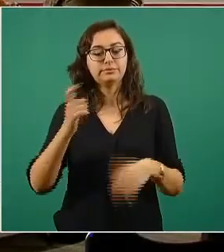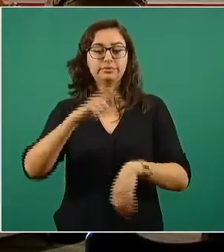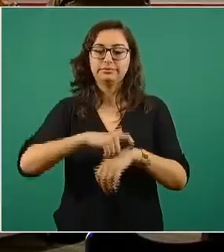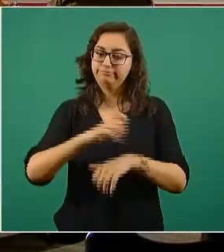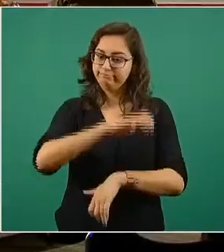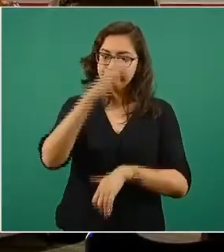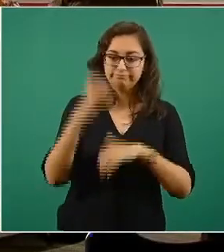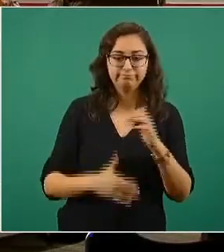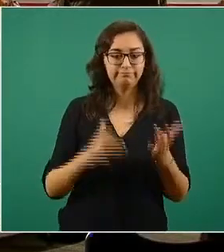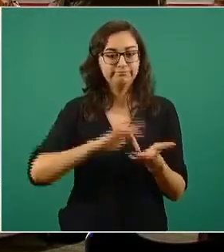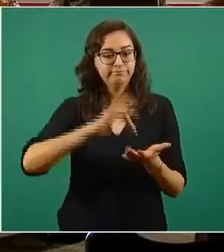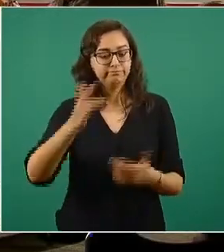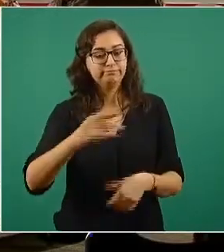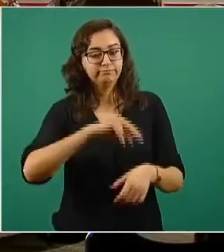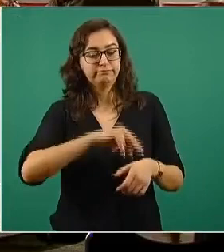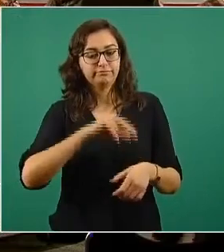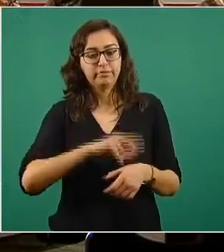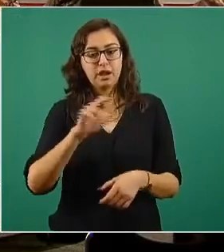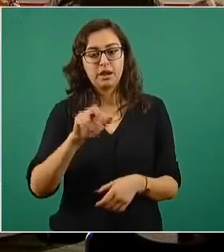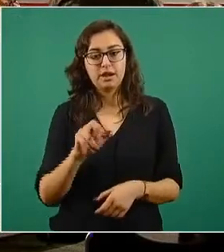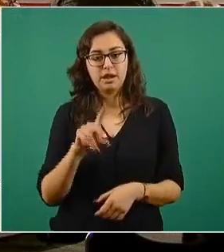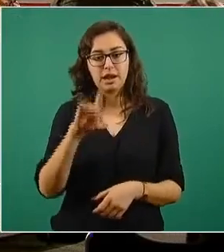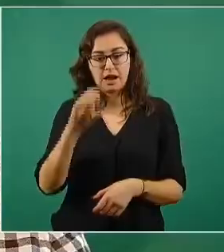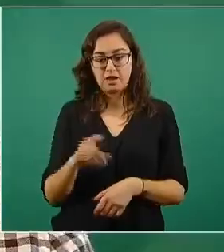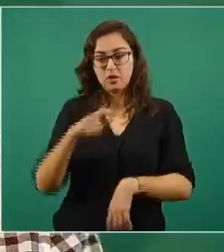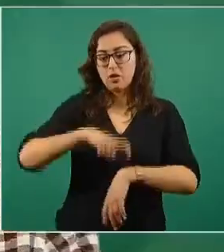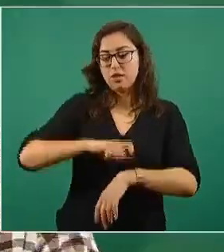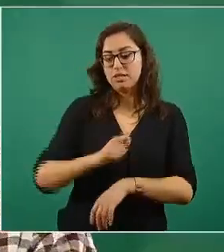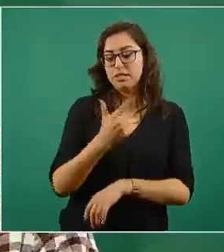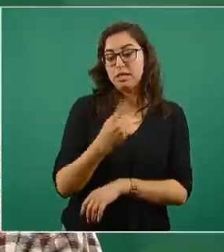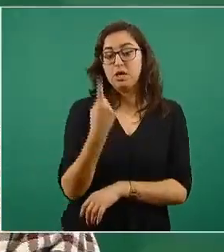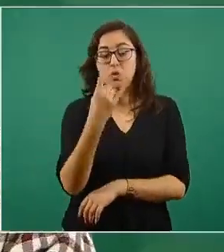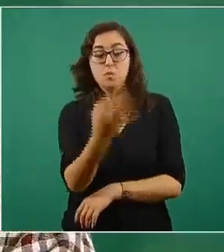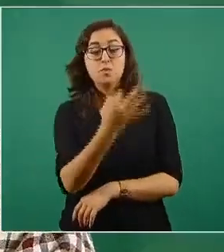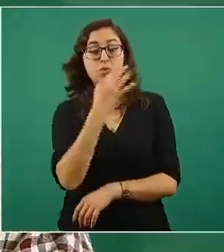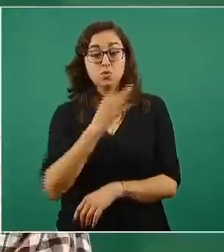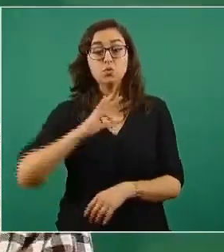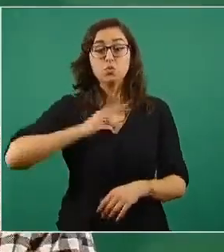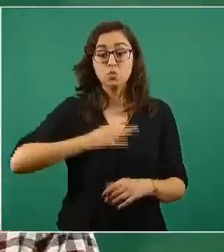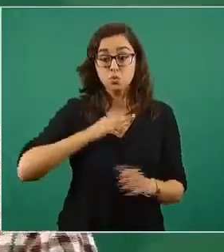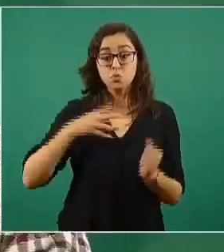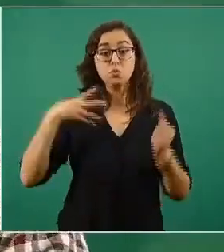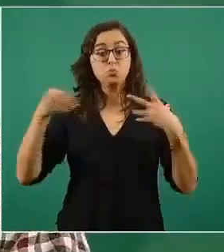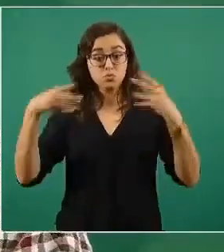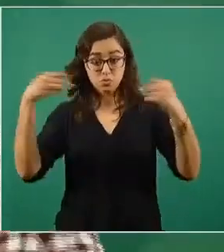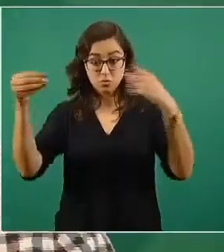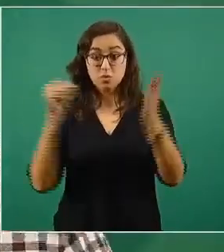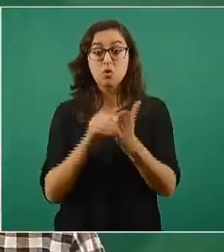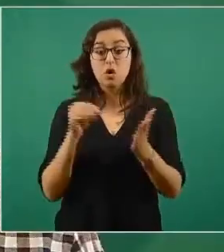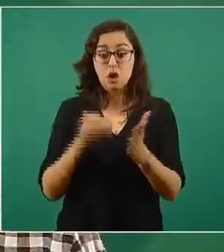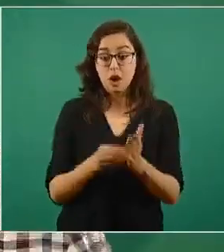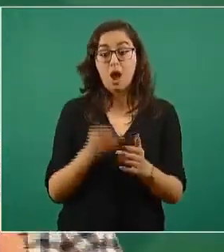terminamos. Gracias, doctor Ricardo Cortés. 20 horas con 1 minuto. La epidemia sigue, pero va, por lo menos en este momento, a la